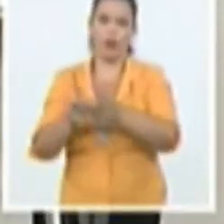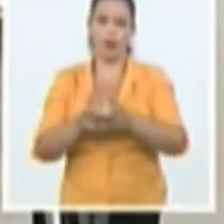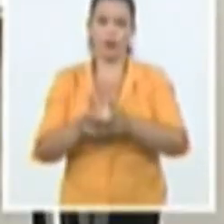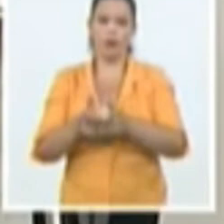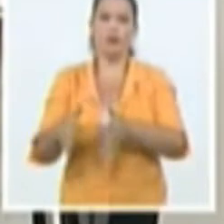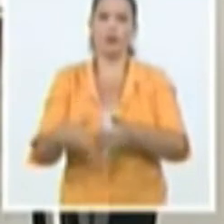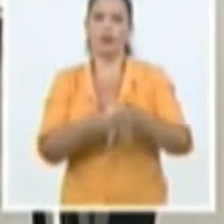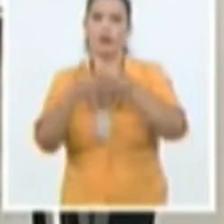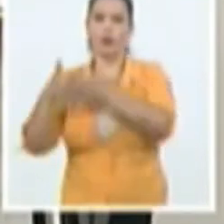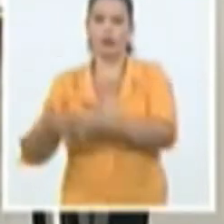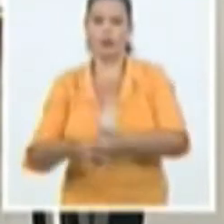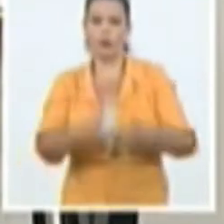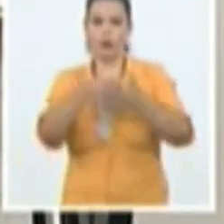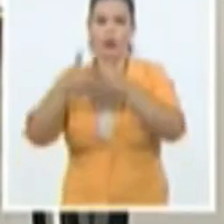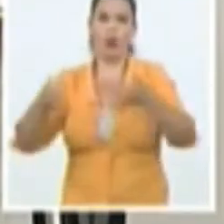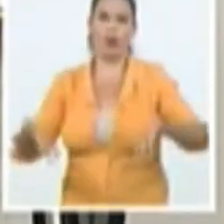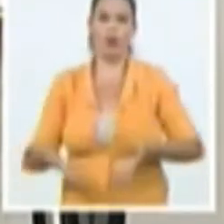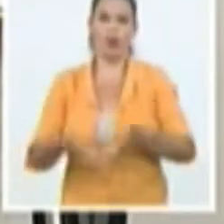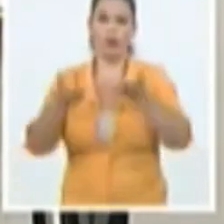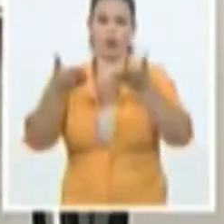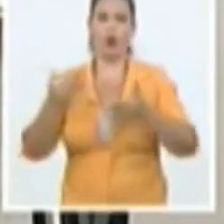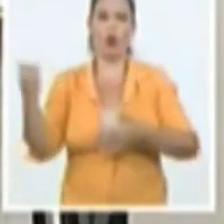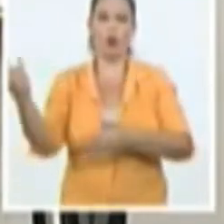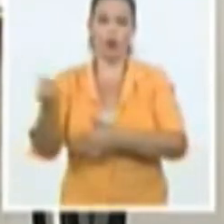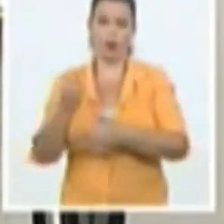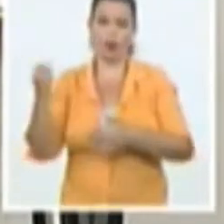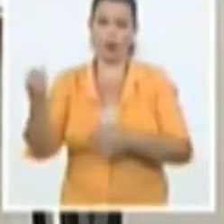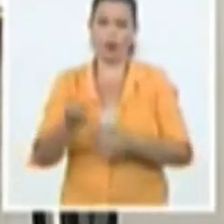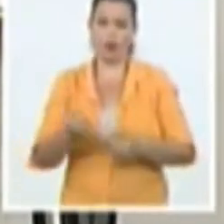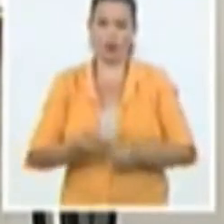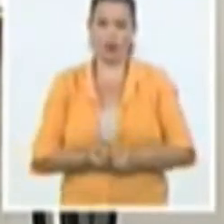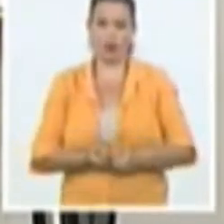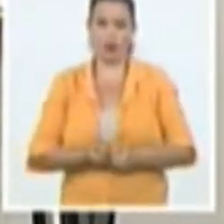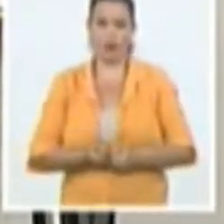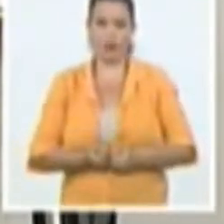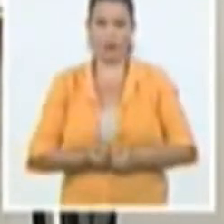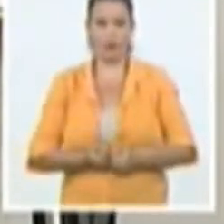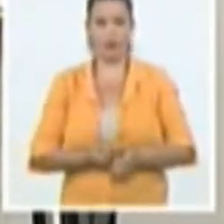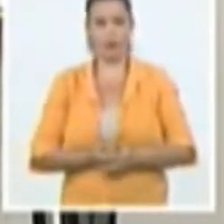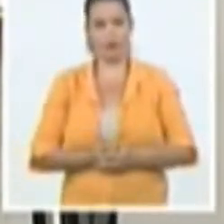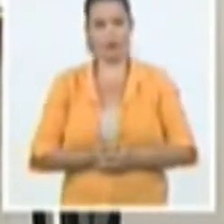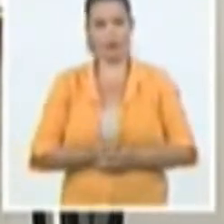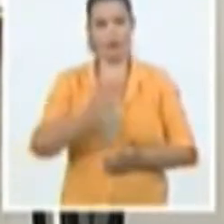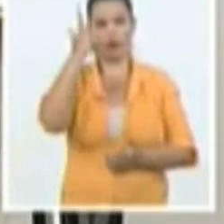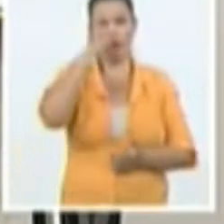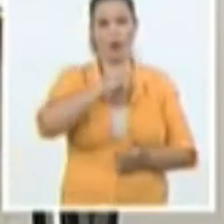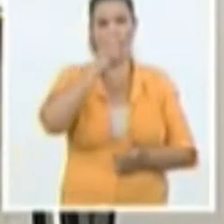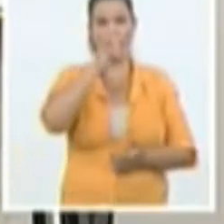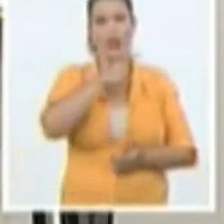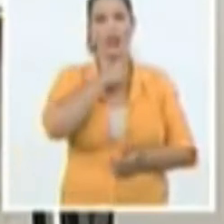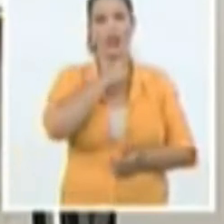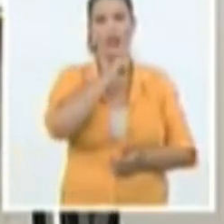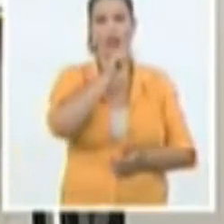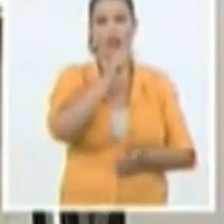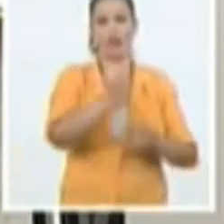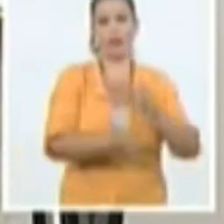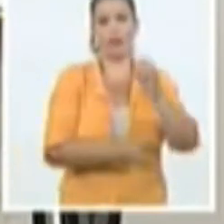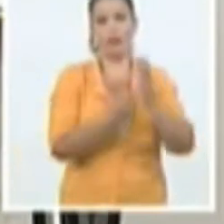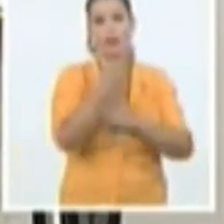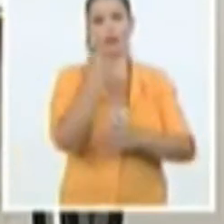solo ejemplos de este entramado. La ANET fue creada en